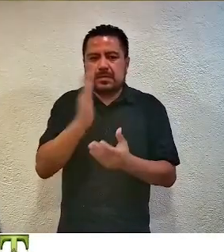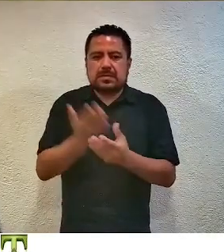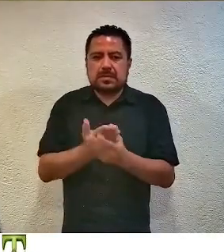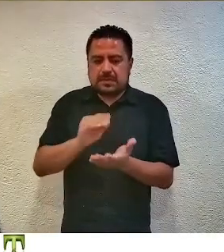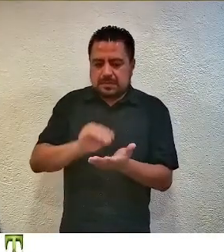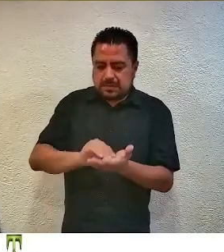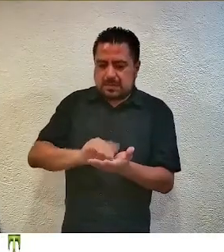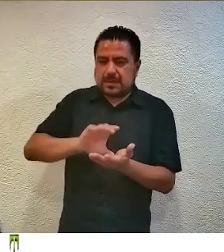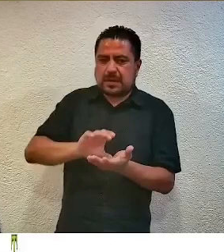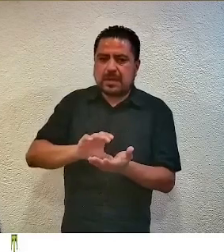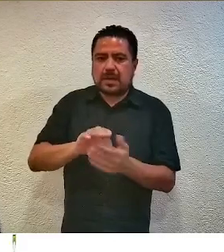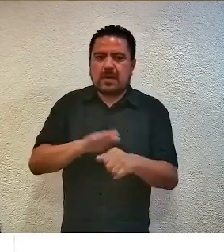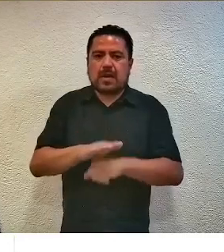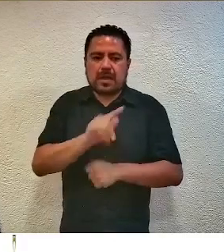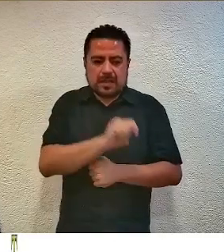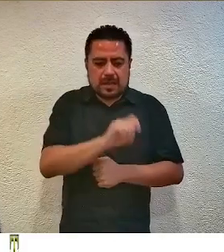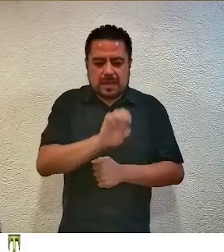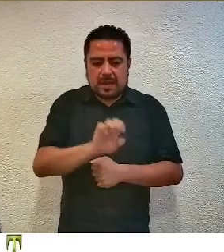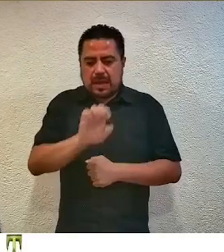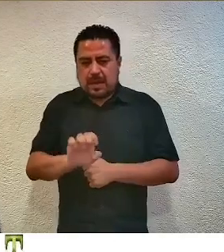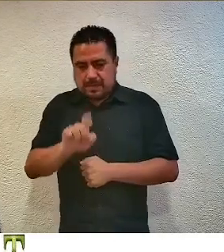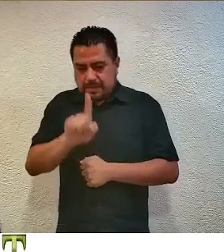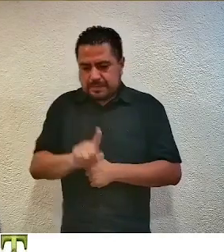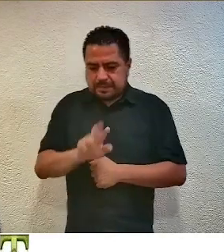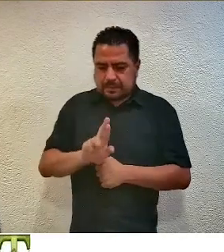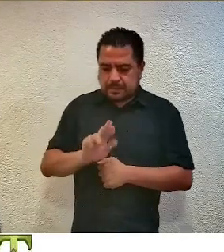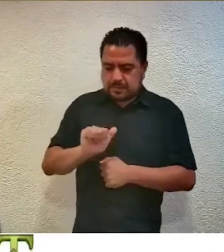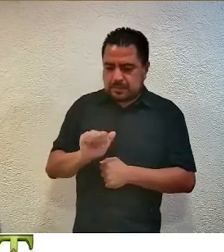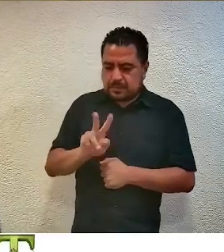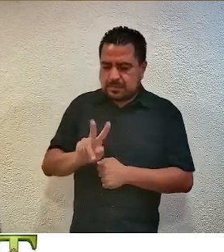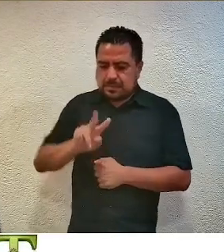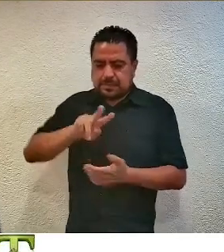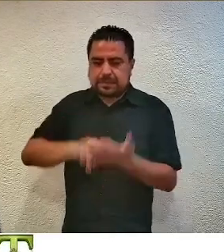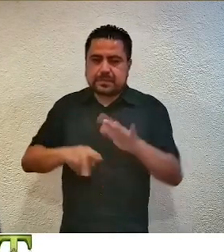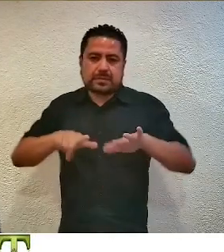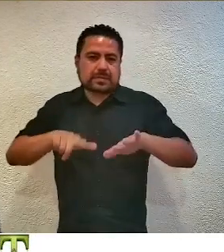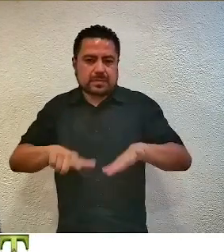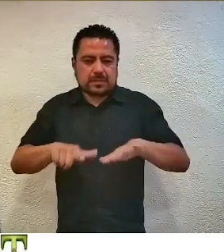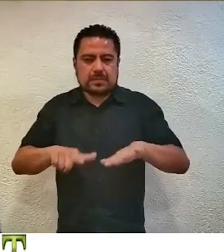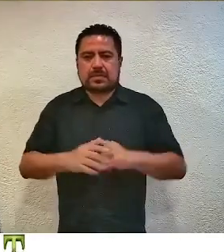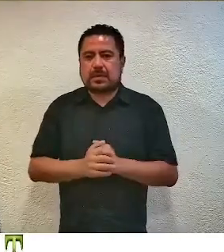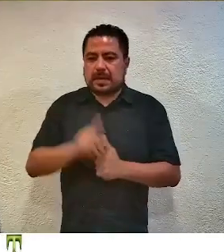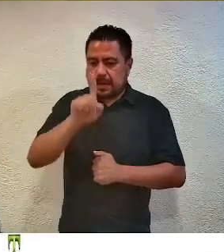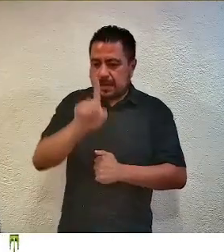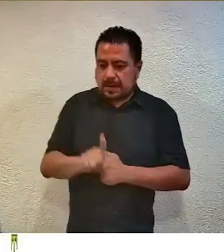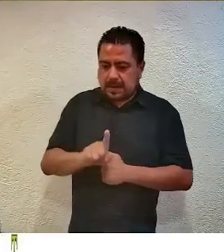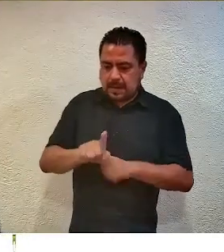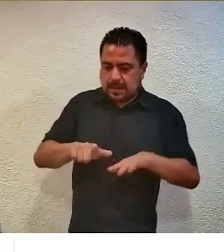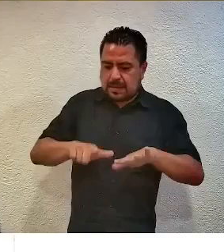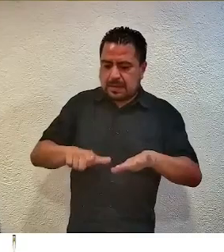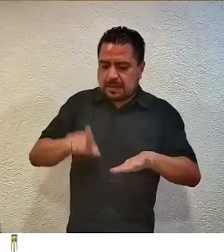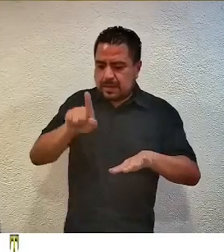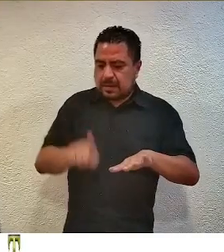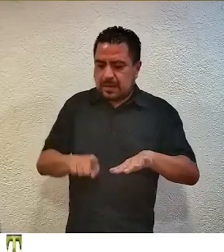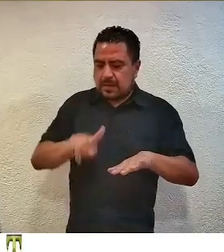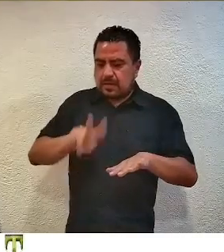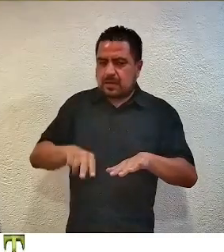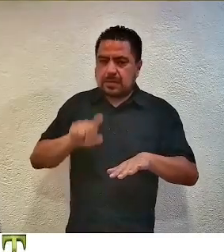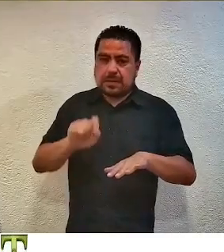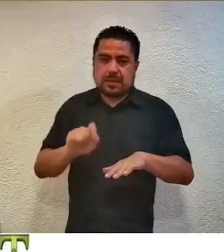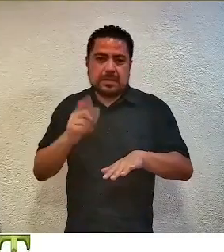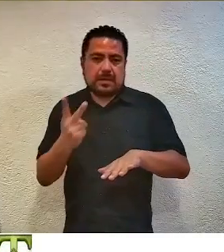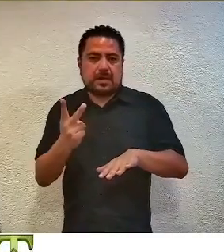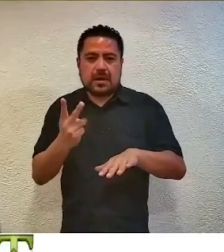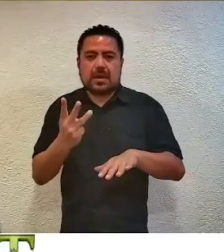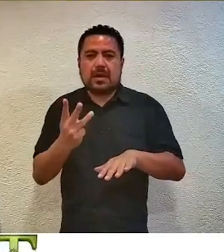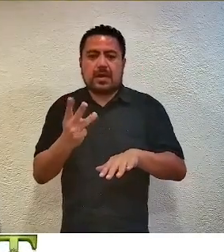identificado con la clave TEE/RAP 2017 diagonal 17, diagonal 2023, el